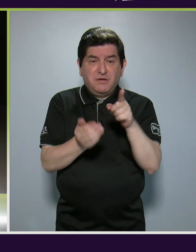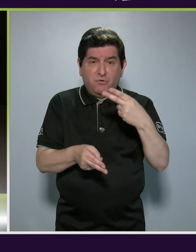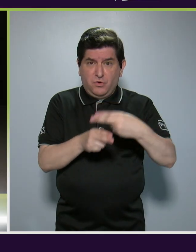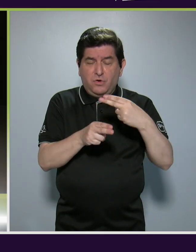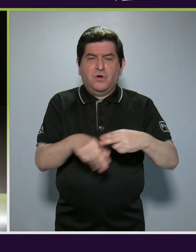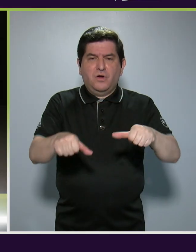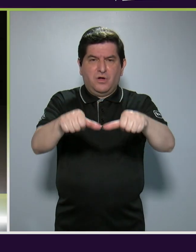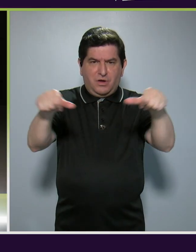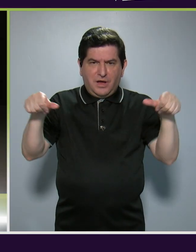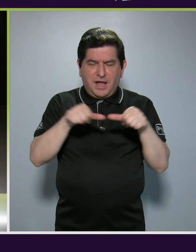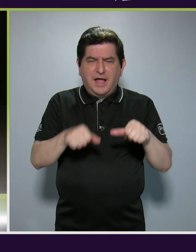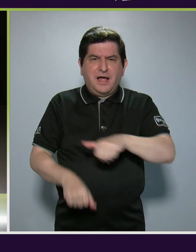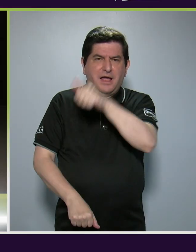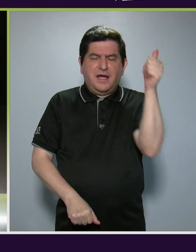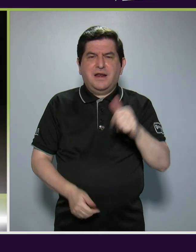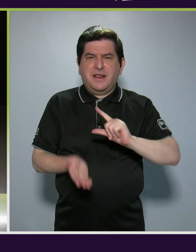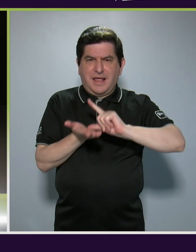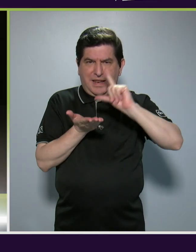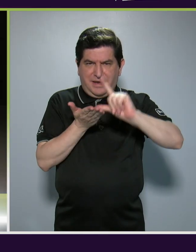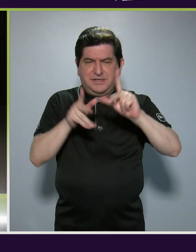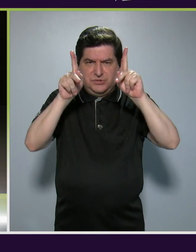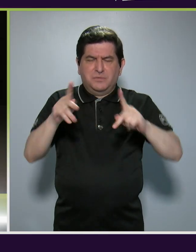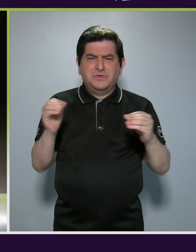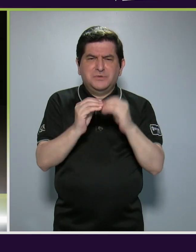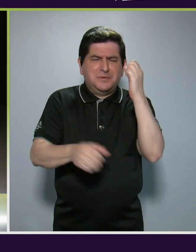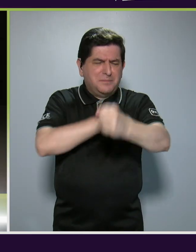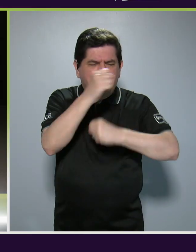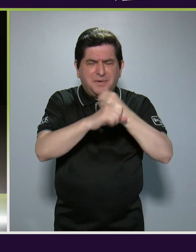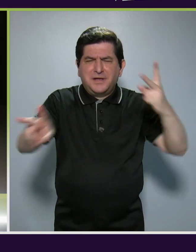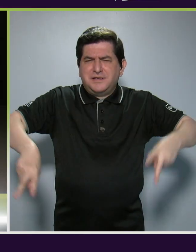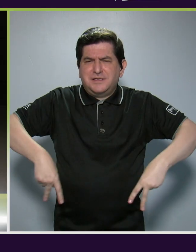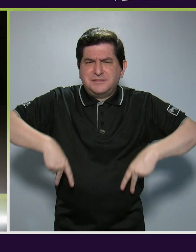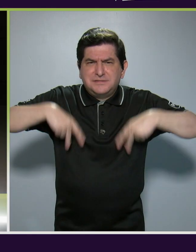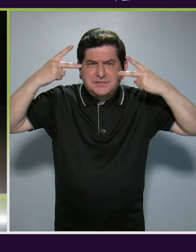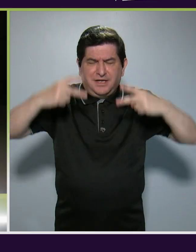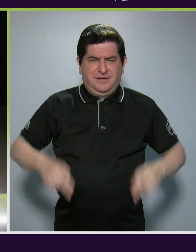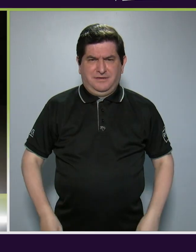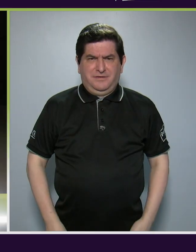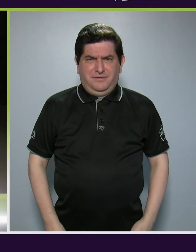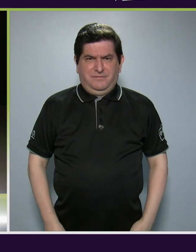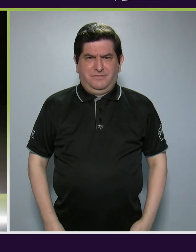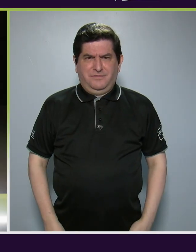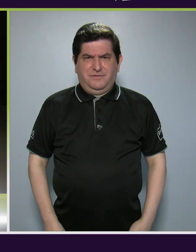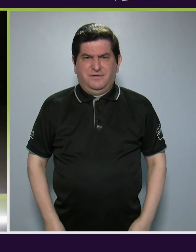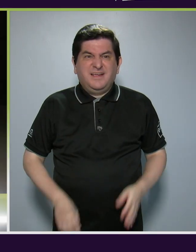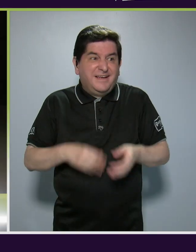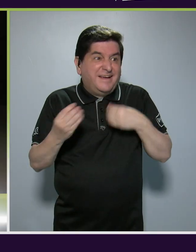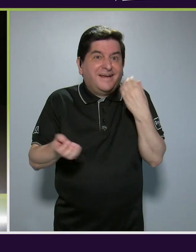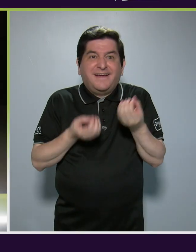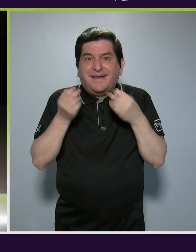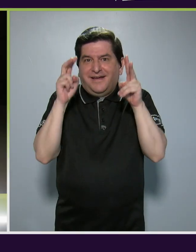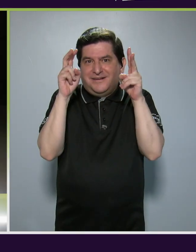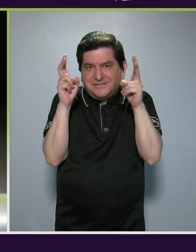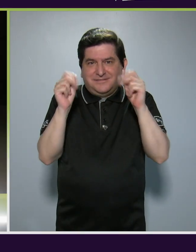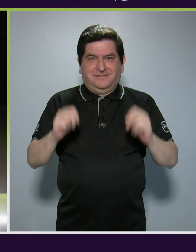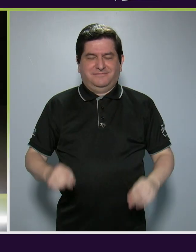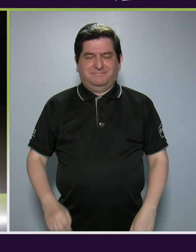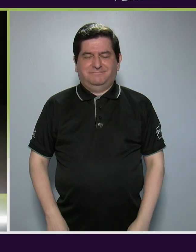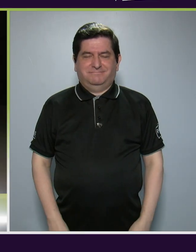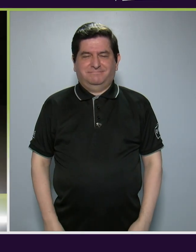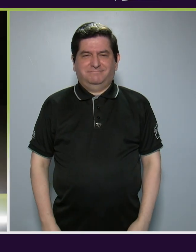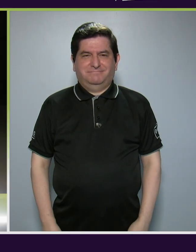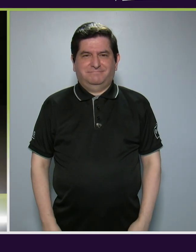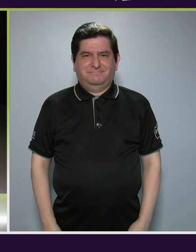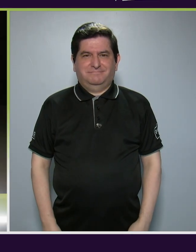Zonas Azules, lecciones de las personas que más viven, estas lecciones para una vida longeva, que había que hacer, ¿verdad?, básicamente.